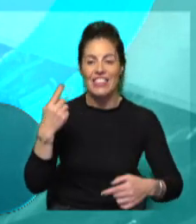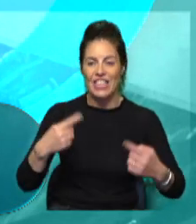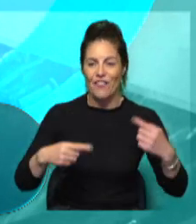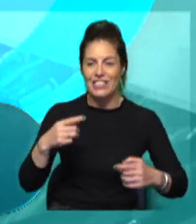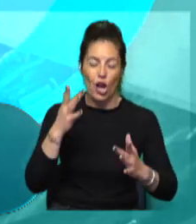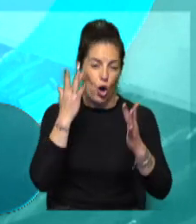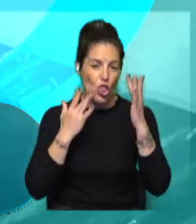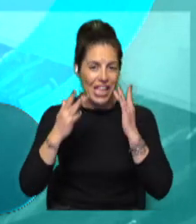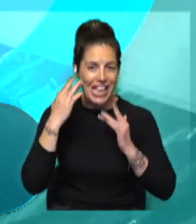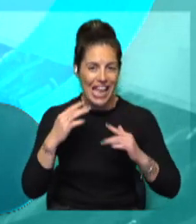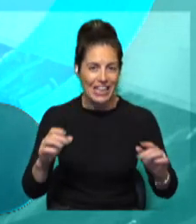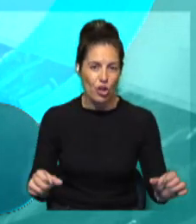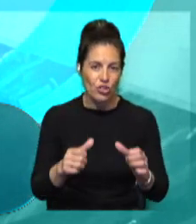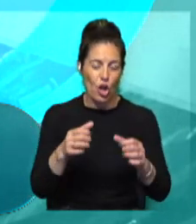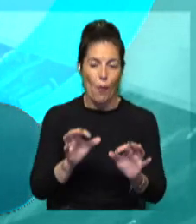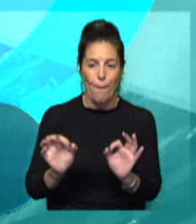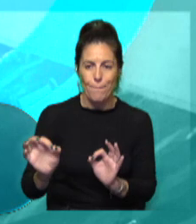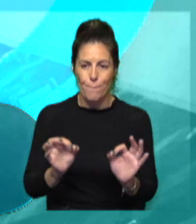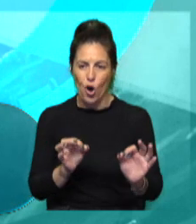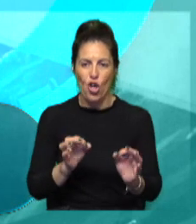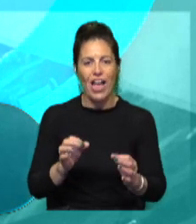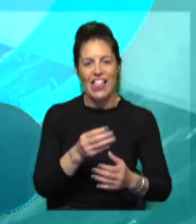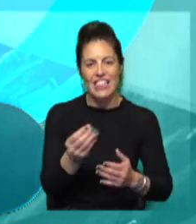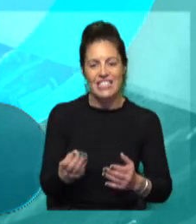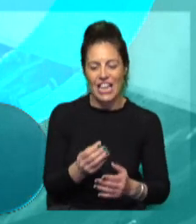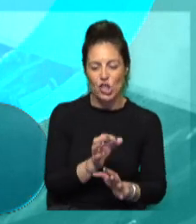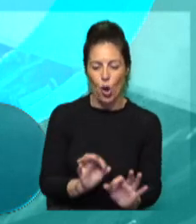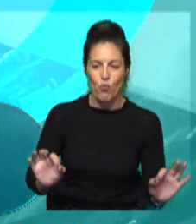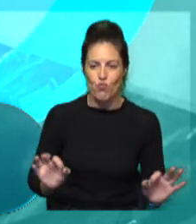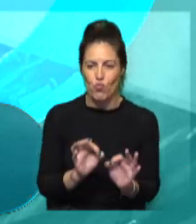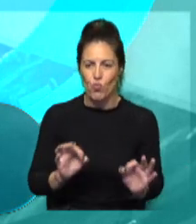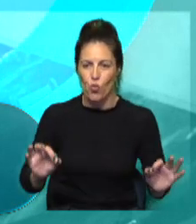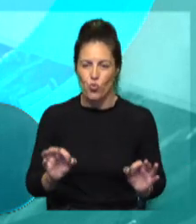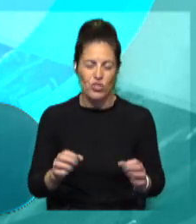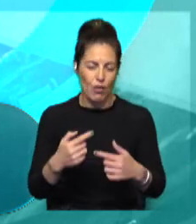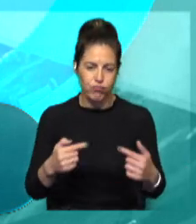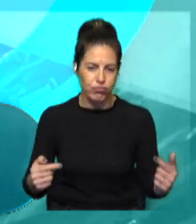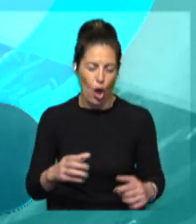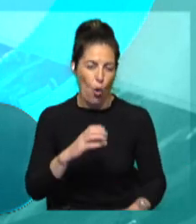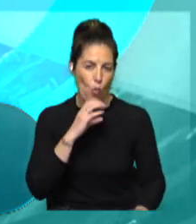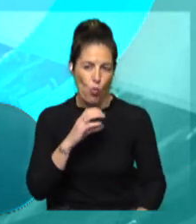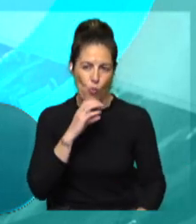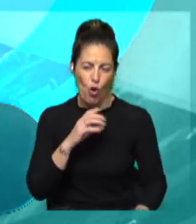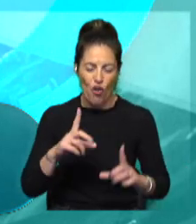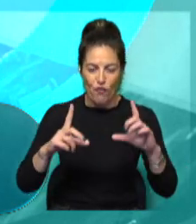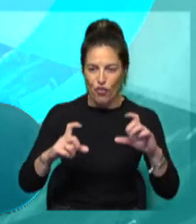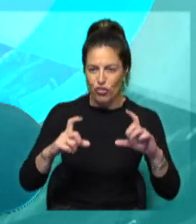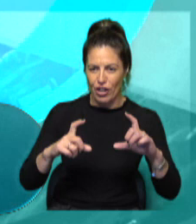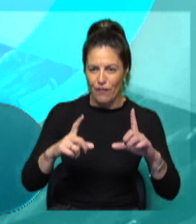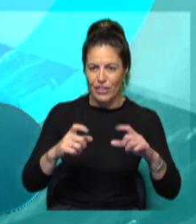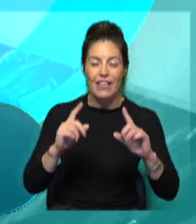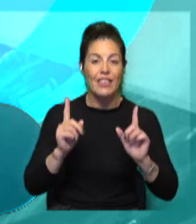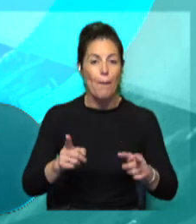sus disciplinas, como lo son la moda, el diseño, música, performance, drag, humor, fotografía. Va a